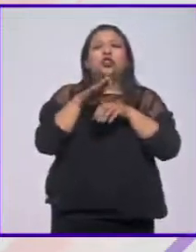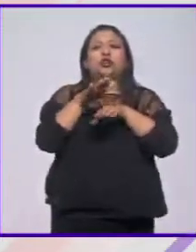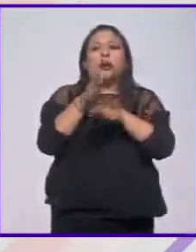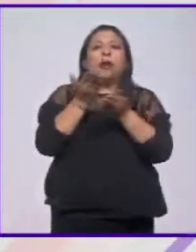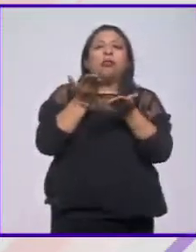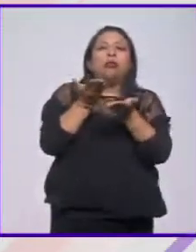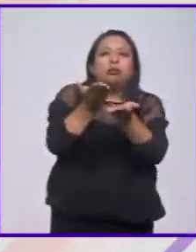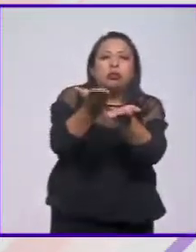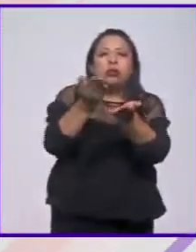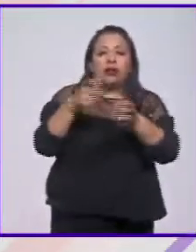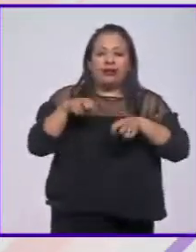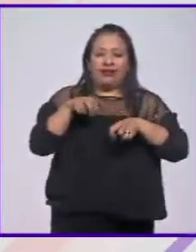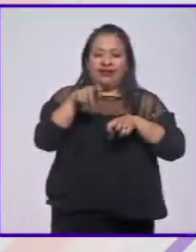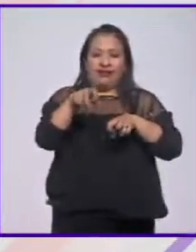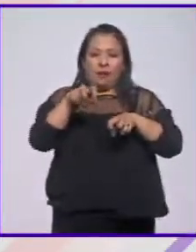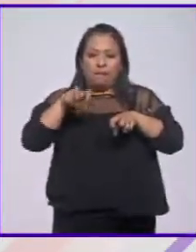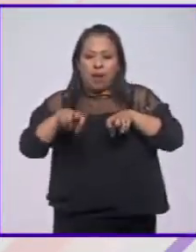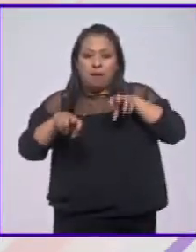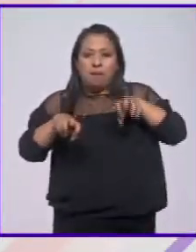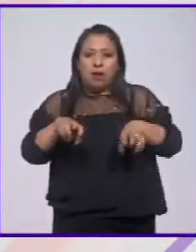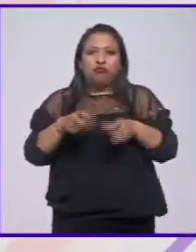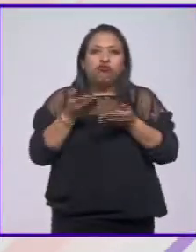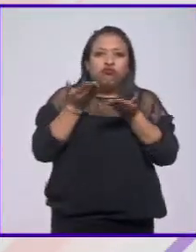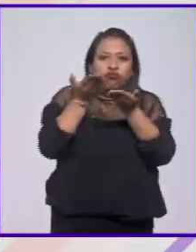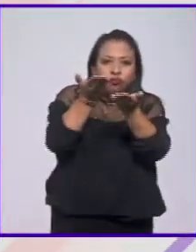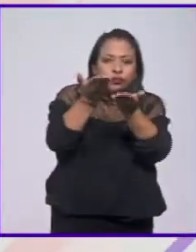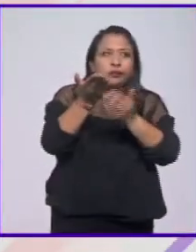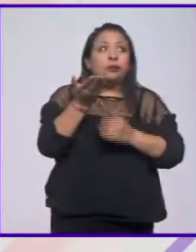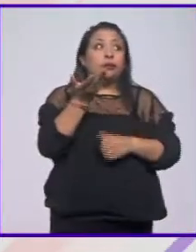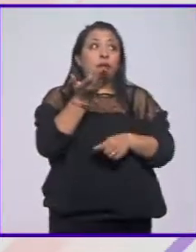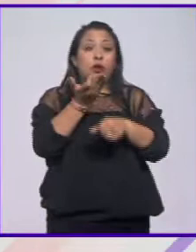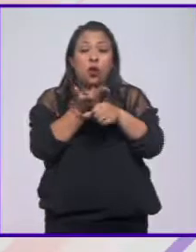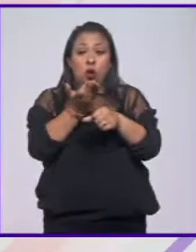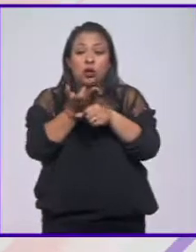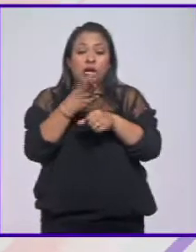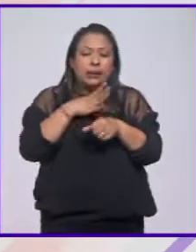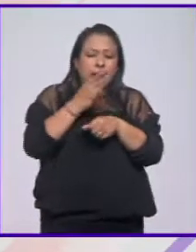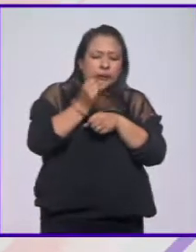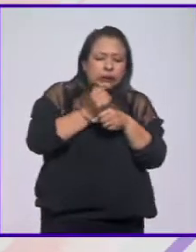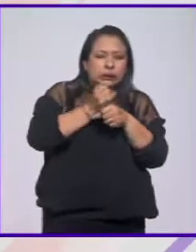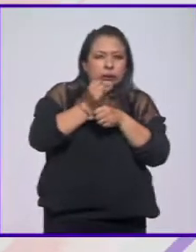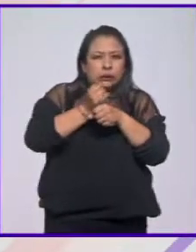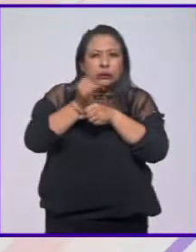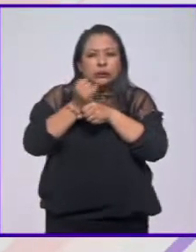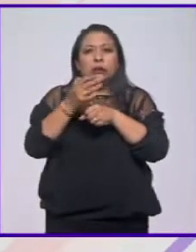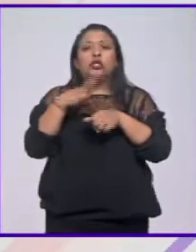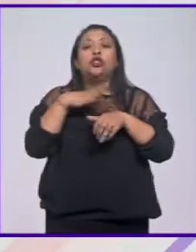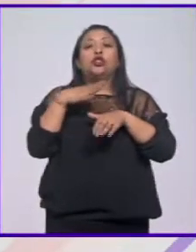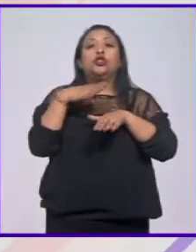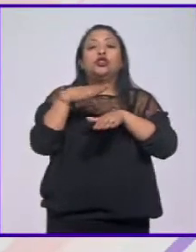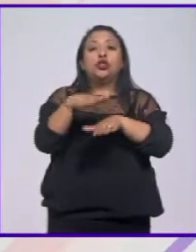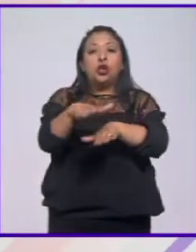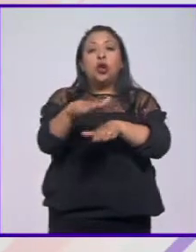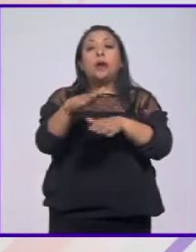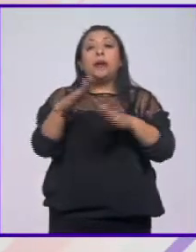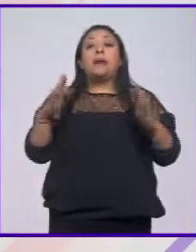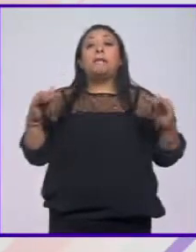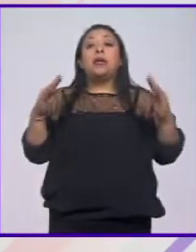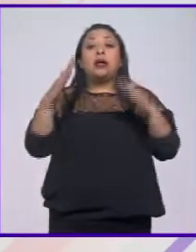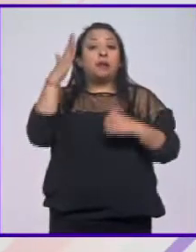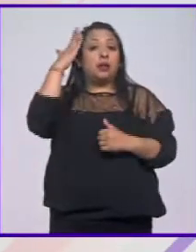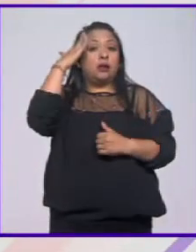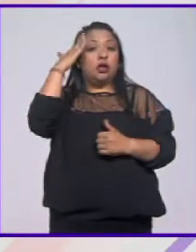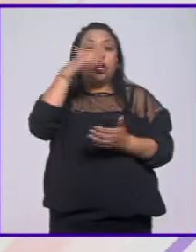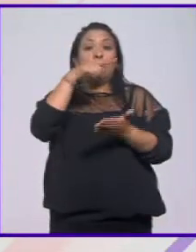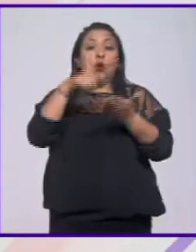localizadas al pie de las escalinatas. Estamos haciendo exploraciones en torno a la pirámide principal